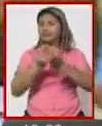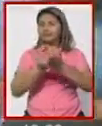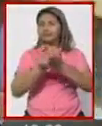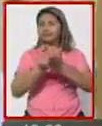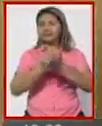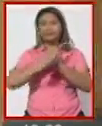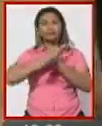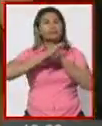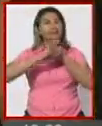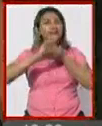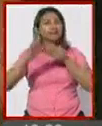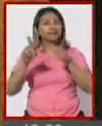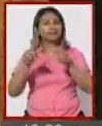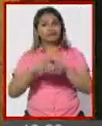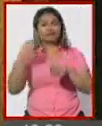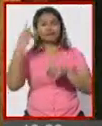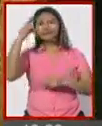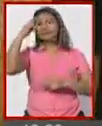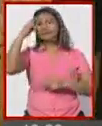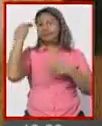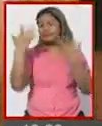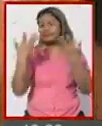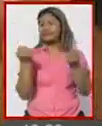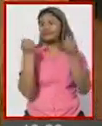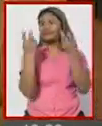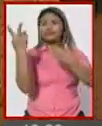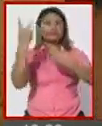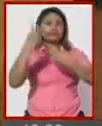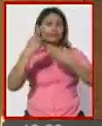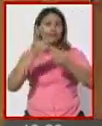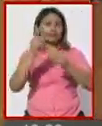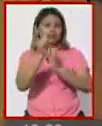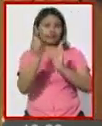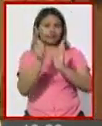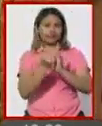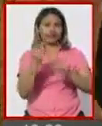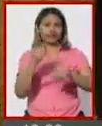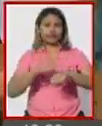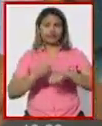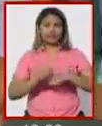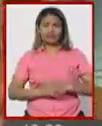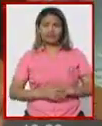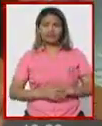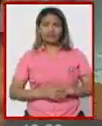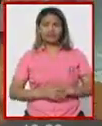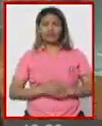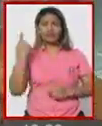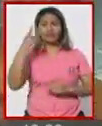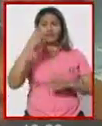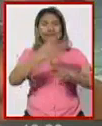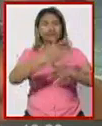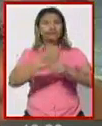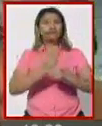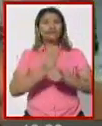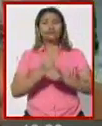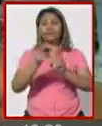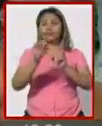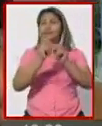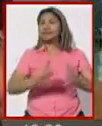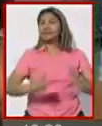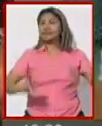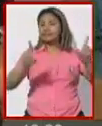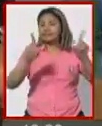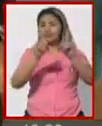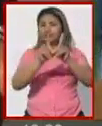totalmente saneado, y por eso es que hay tanta participación de los abogados en este momento. Para recuperar la dignidad